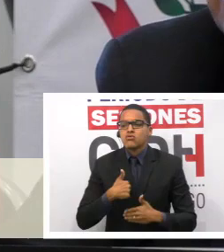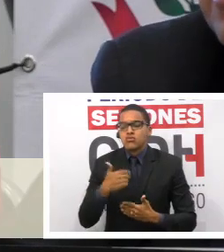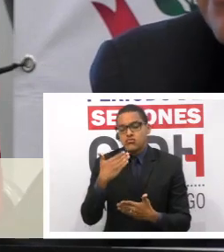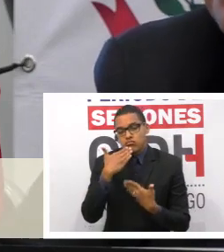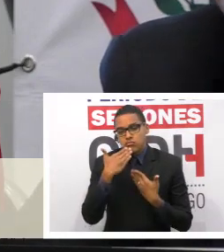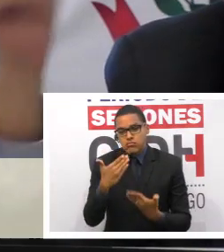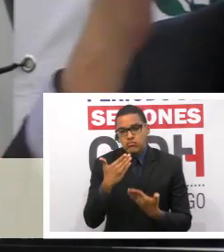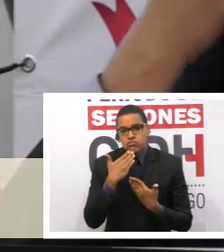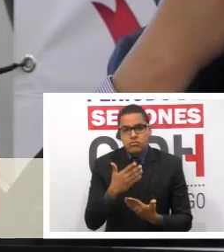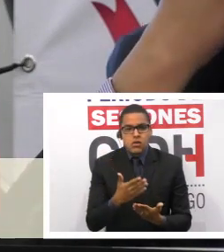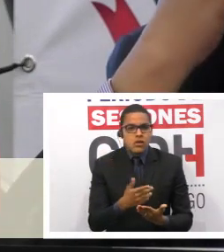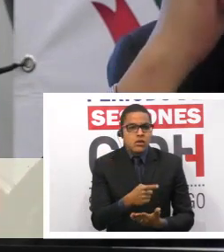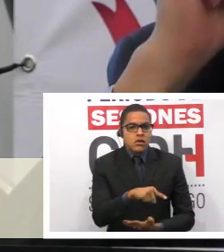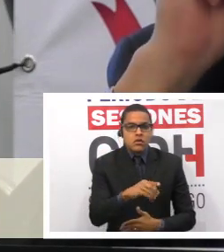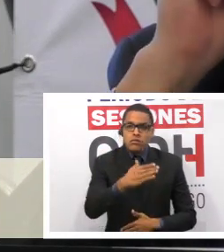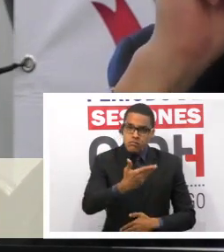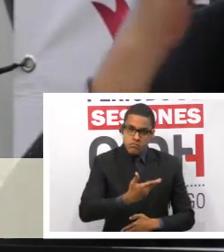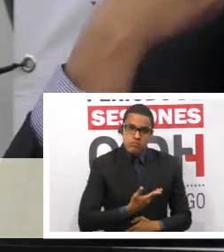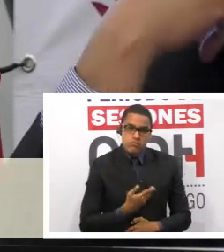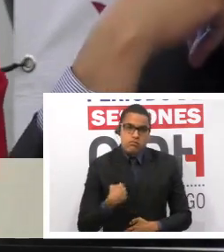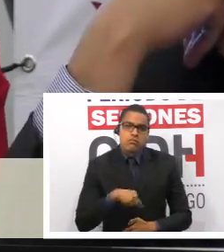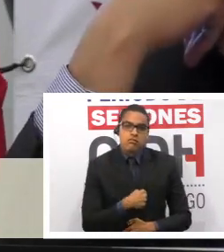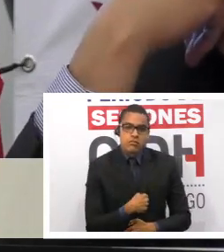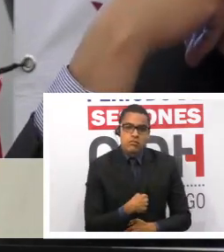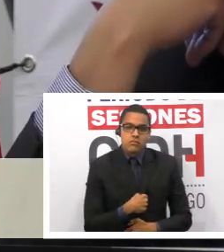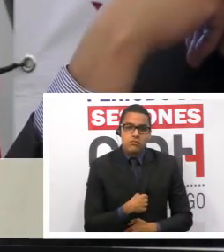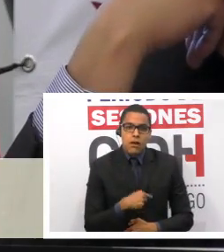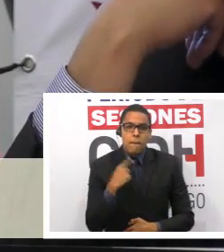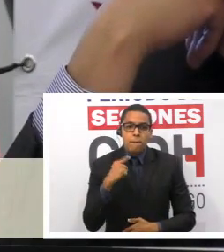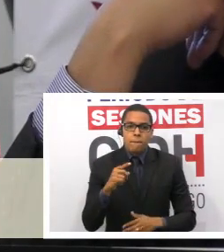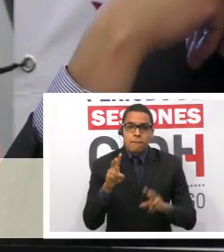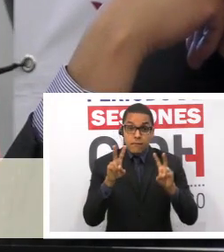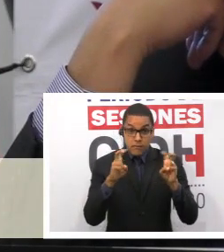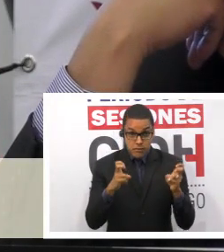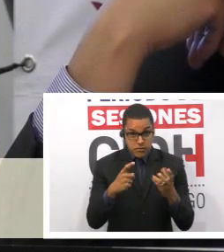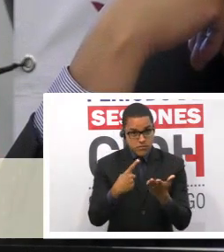el mayor interés de la relatoría porque